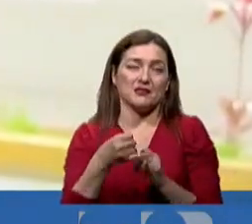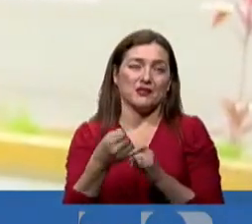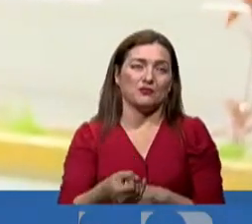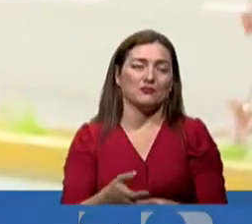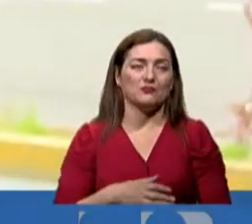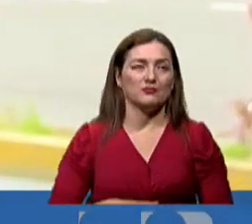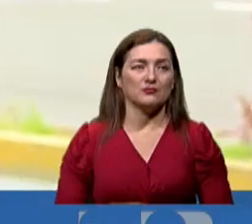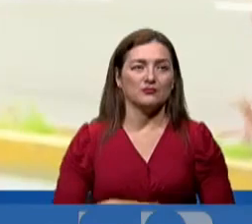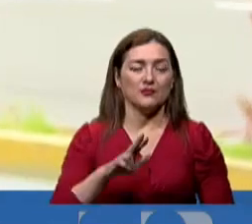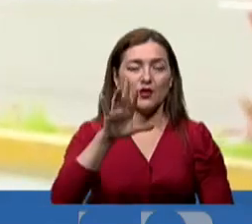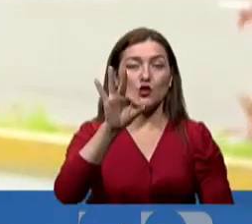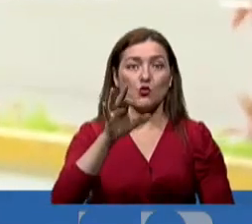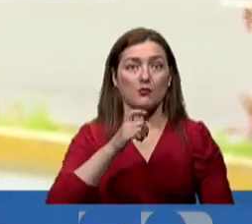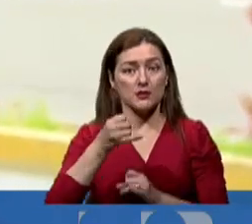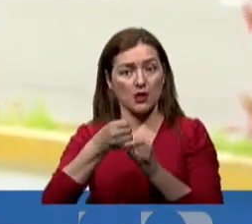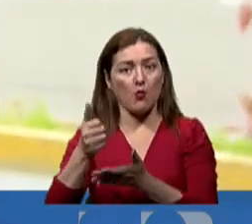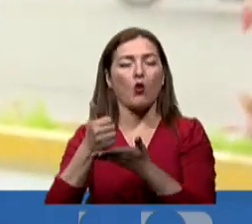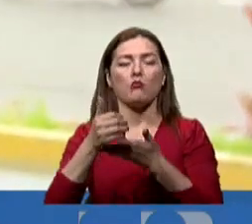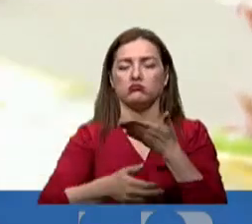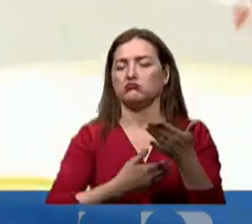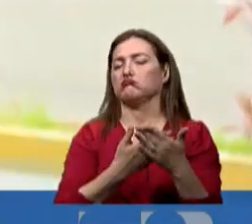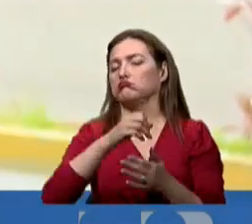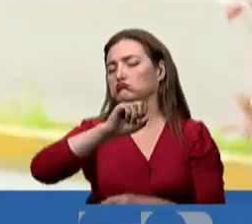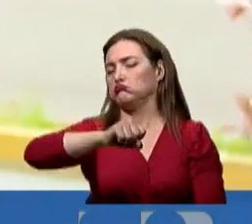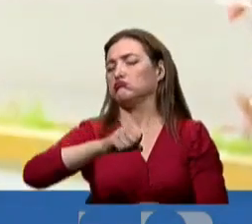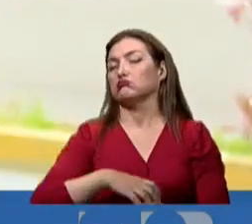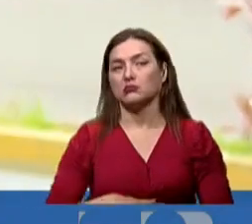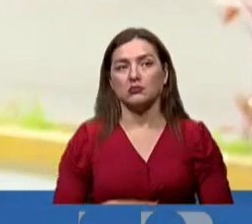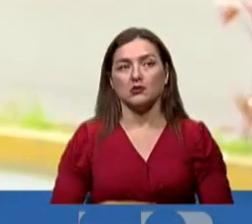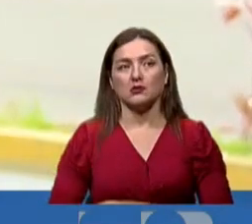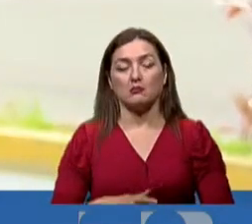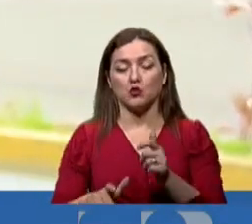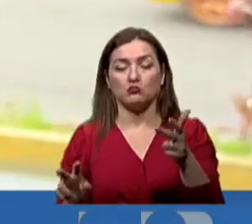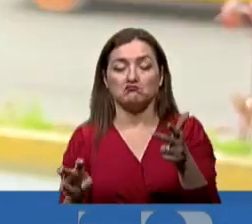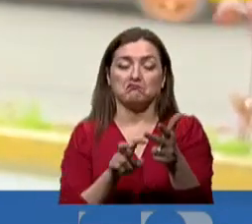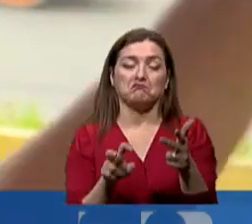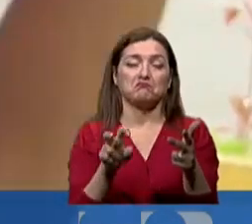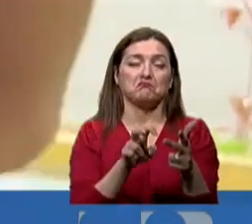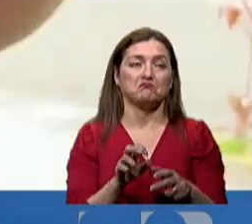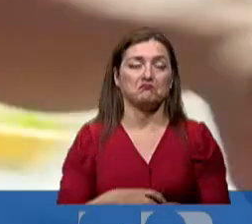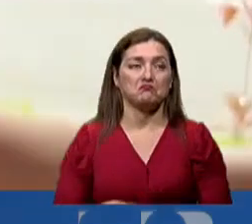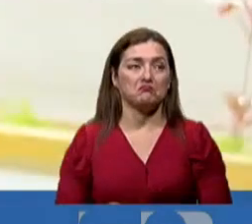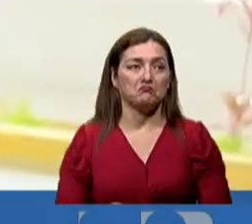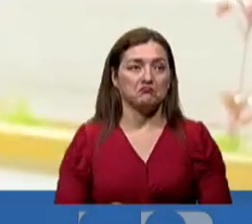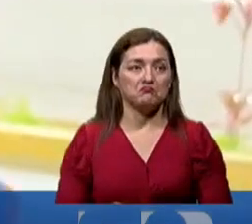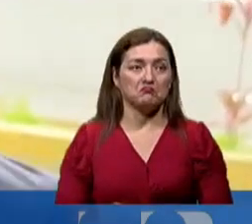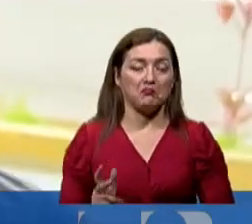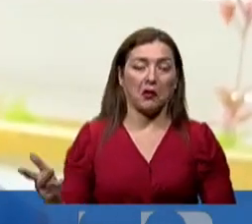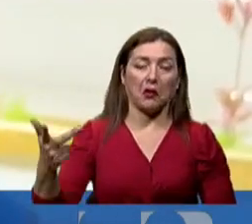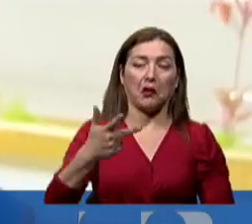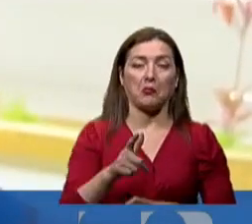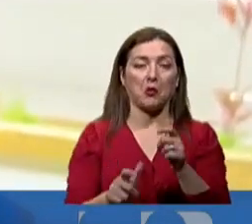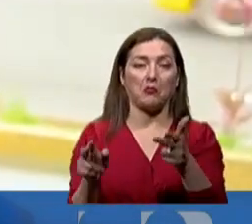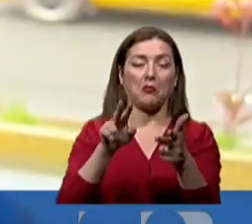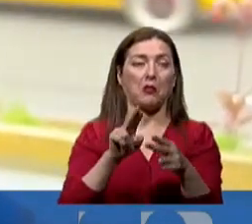que los 39 sí nos va a ayudar un poquito a todos. Más que todo que haya gentecita, porque a veces usted mismo se dio cuenta toda la vuelta, no es que se